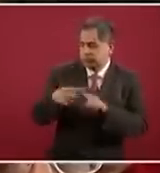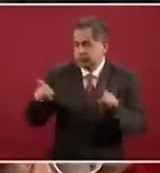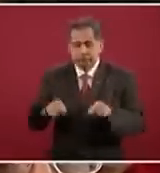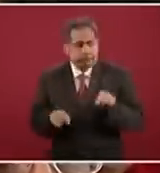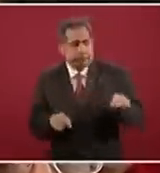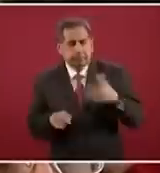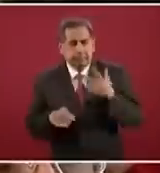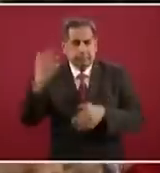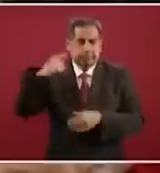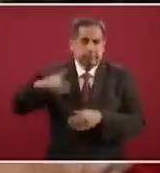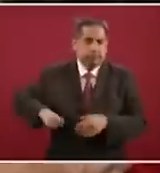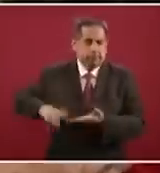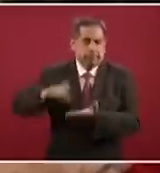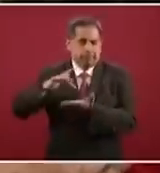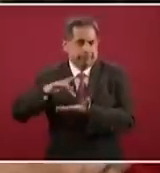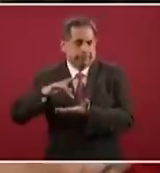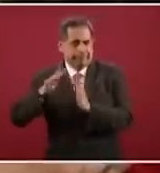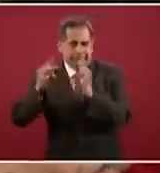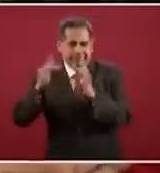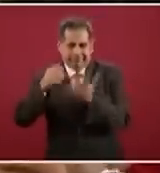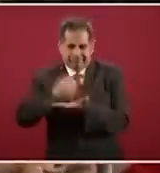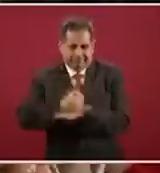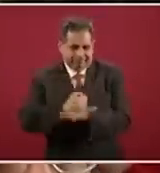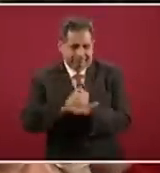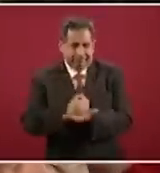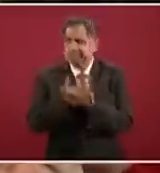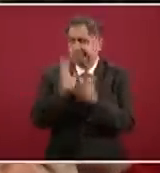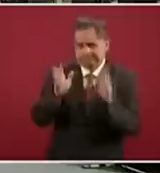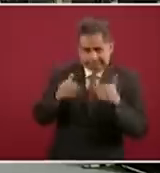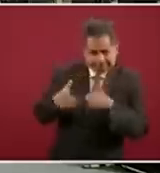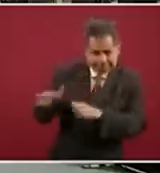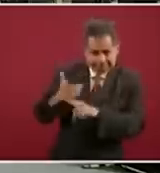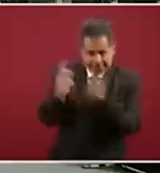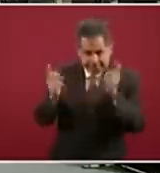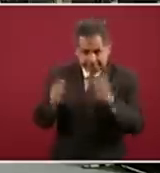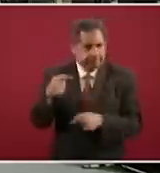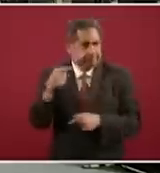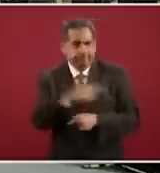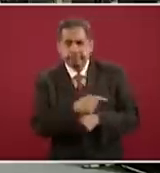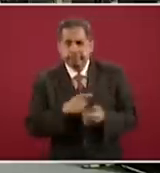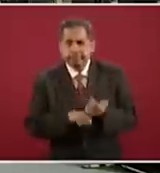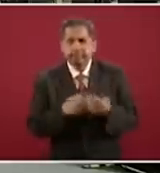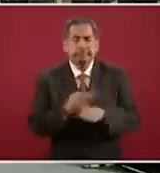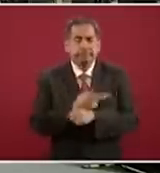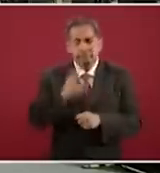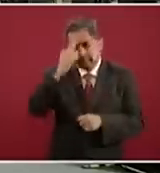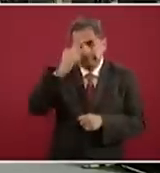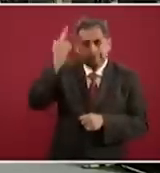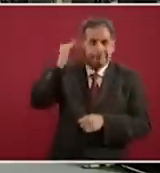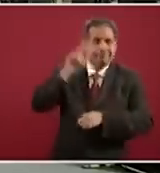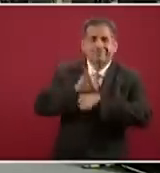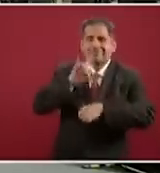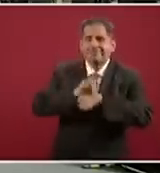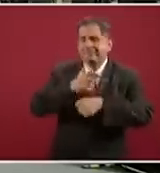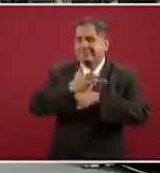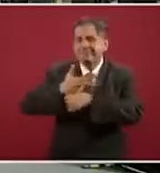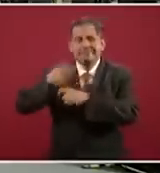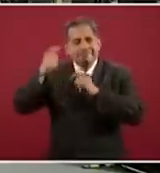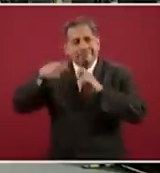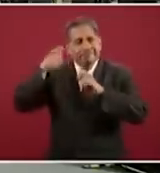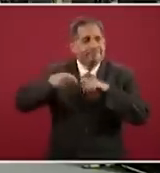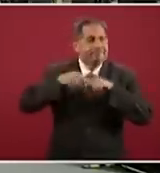la presión del gobierno francés por todos conocida, y bueno, pues este abuso, pues que fue difundido de manera muy fuerte